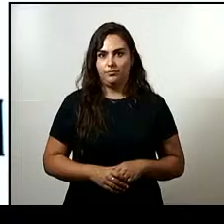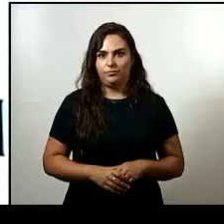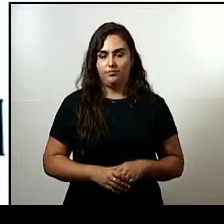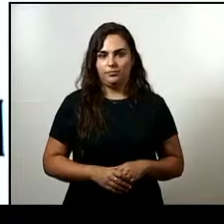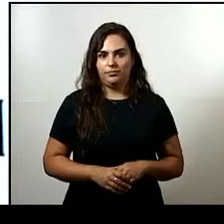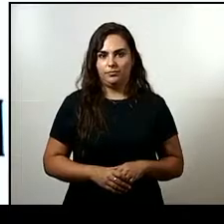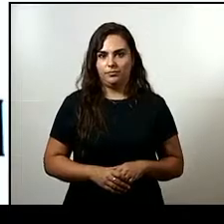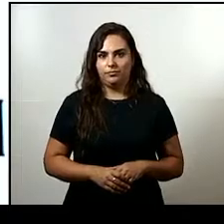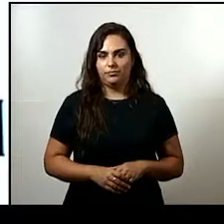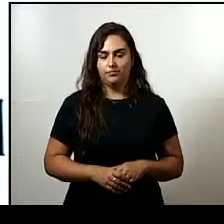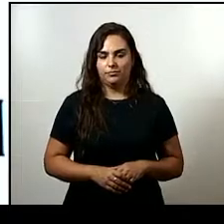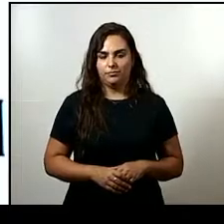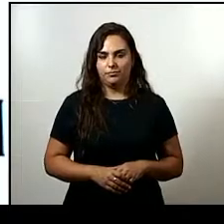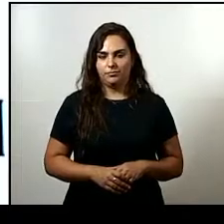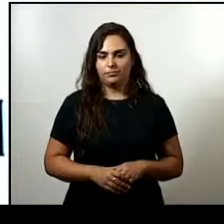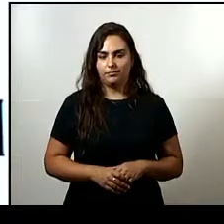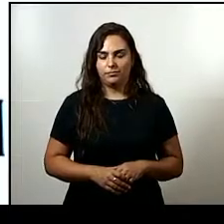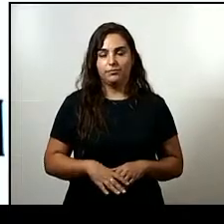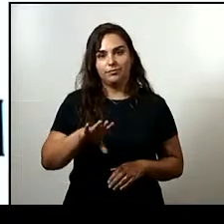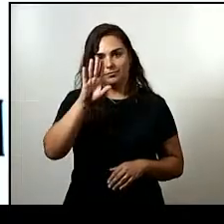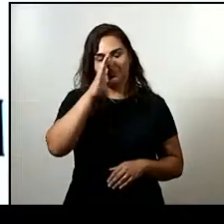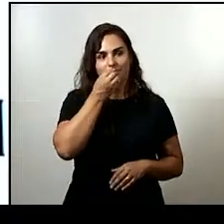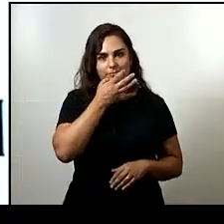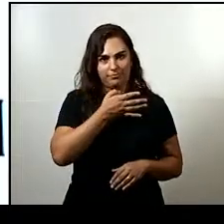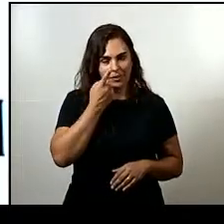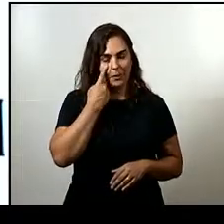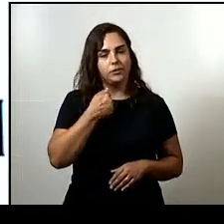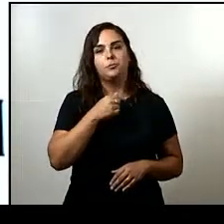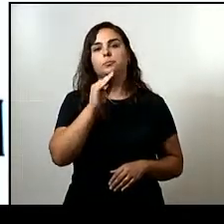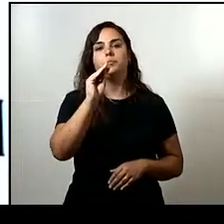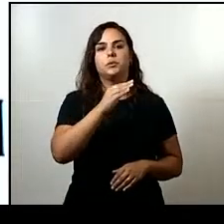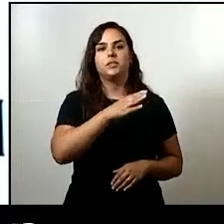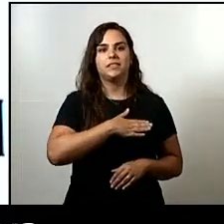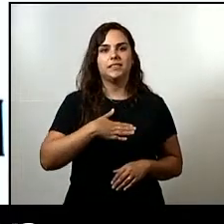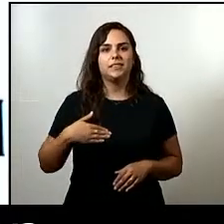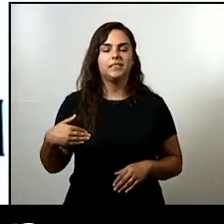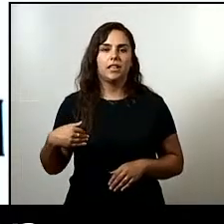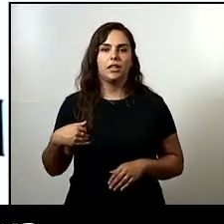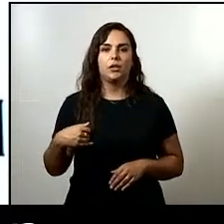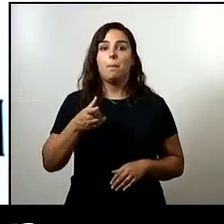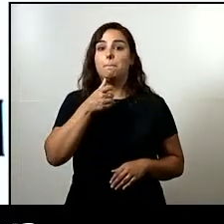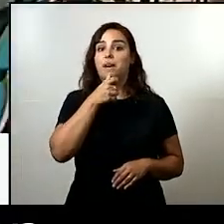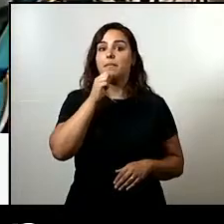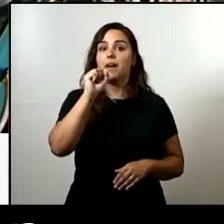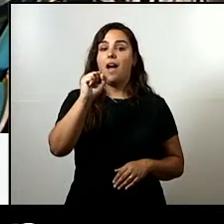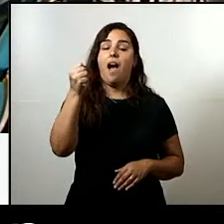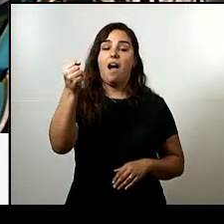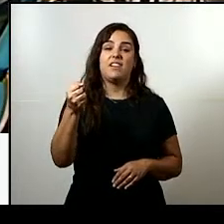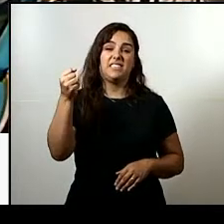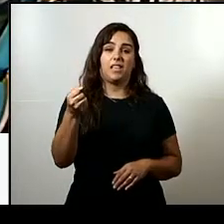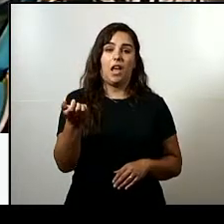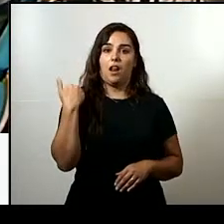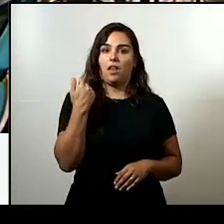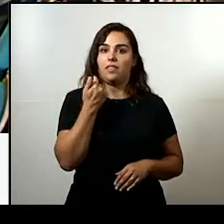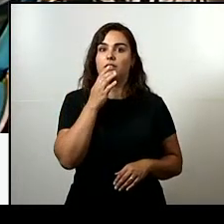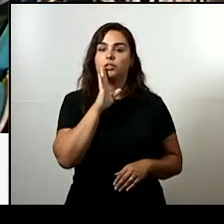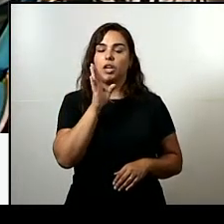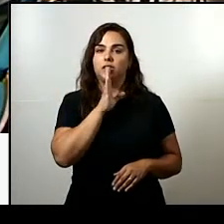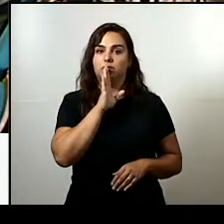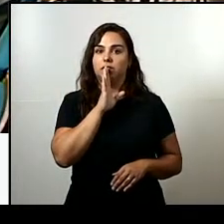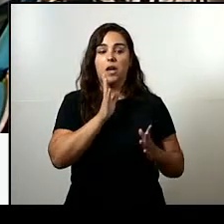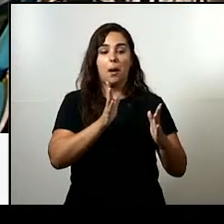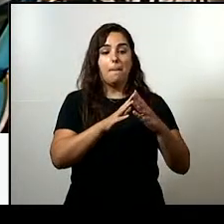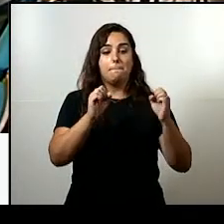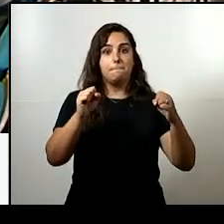¿Tienen alguna pregunta? Sí. ¿Qué tal? Mira, quería preguntarte por las palabras de Abascal, que ha dicho recientemente que quería romper con los